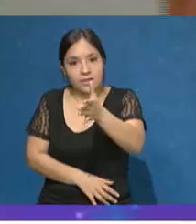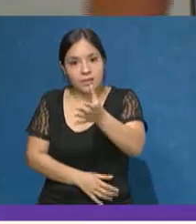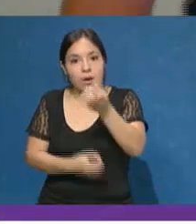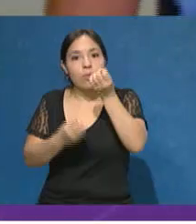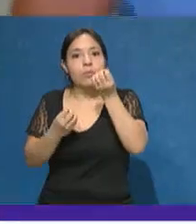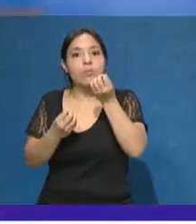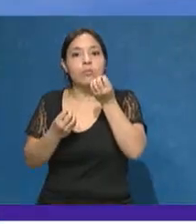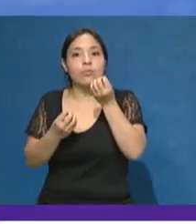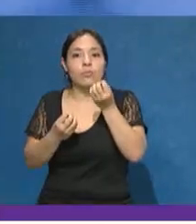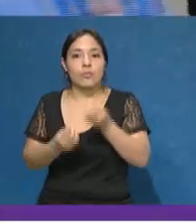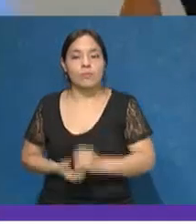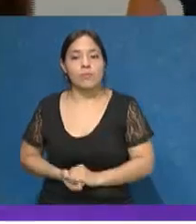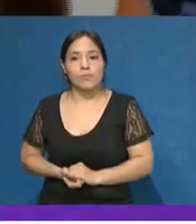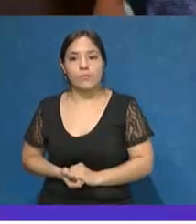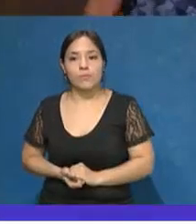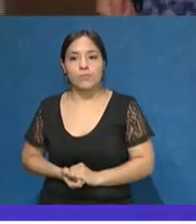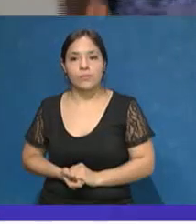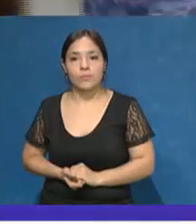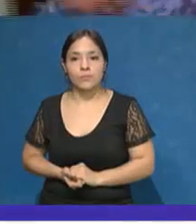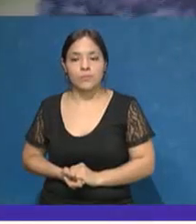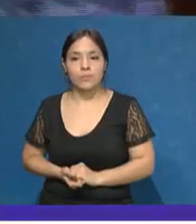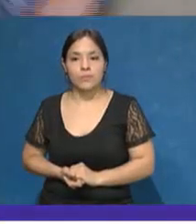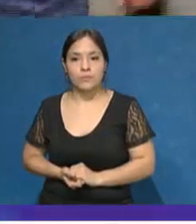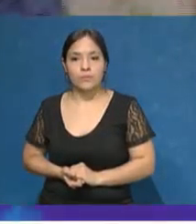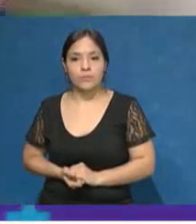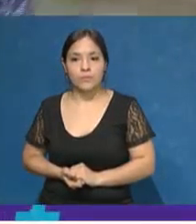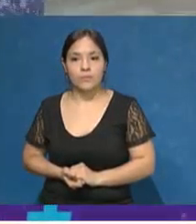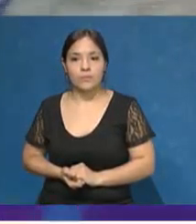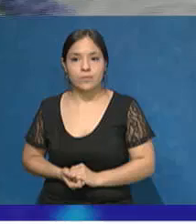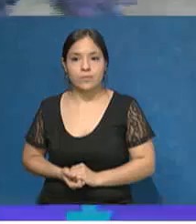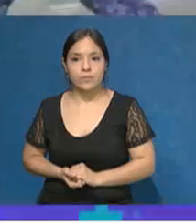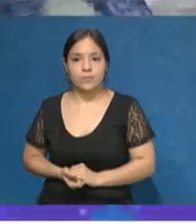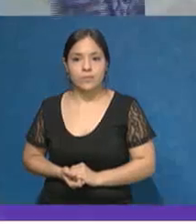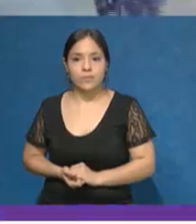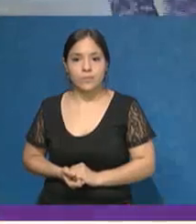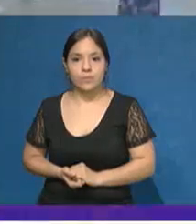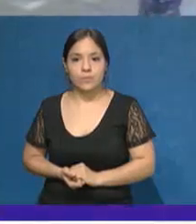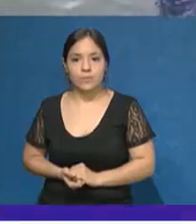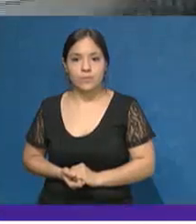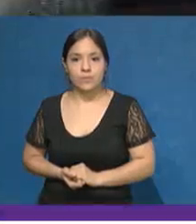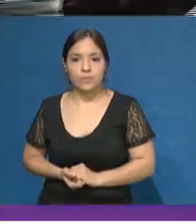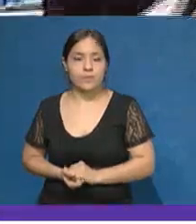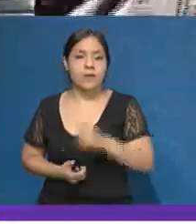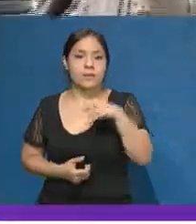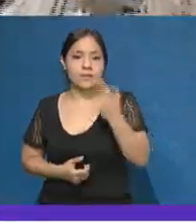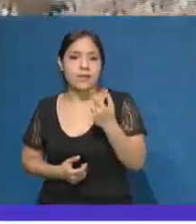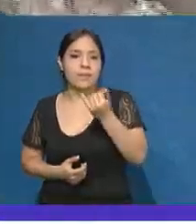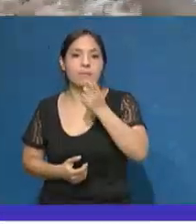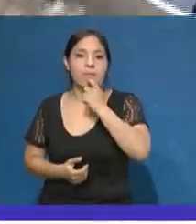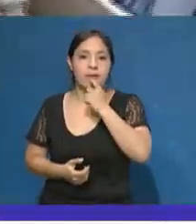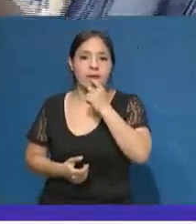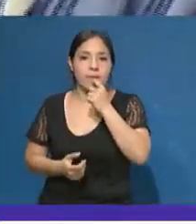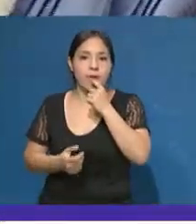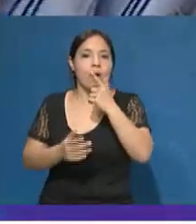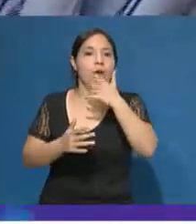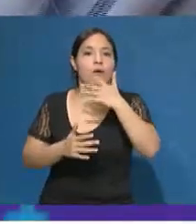individualizar la pena habitualmente terminaban este tipo de siniestros viales en homicidios culposos